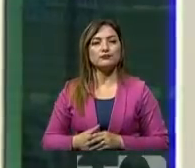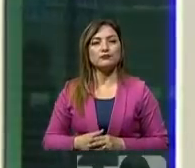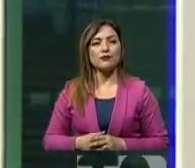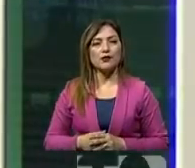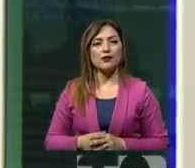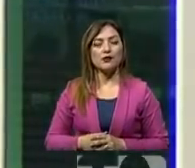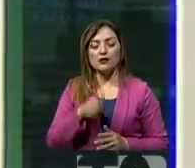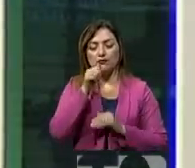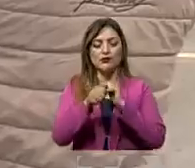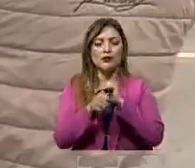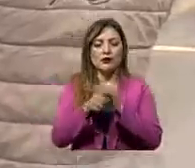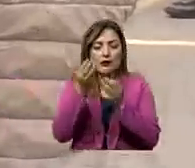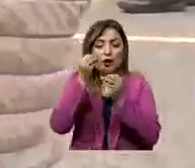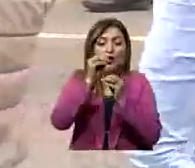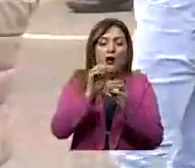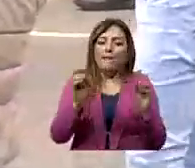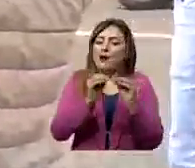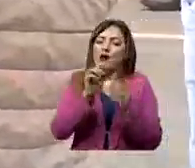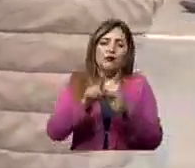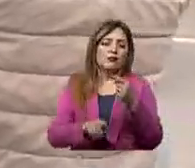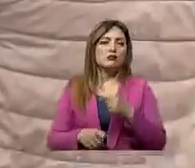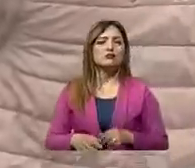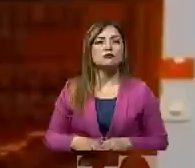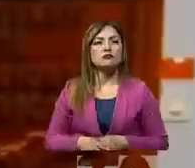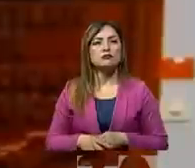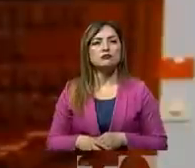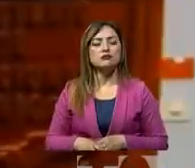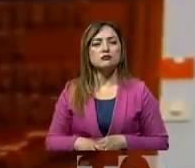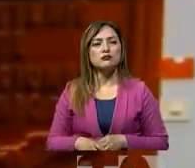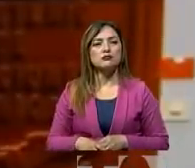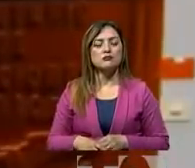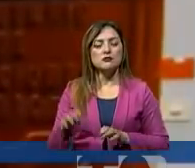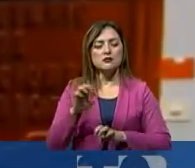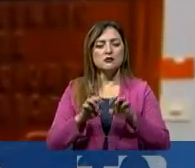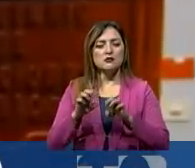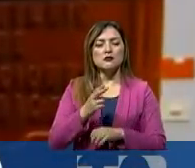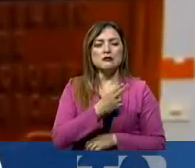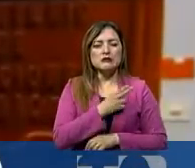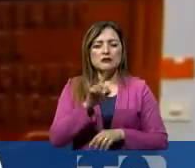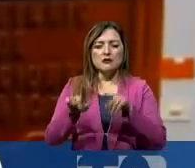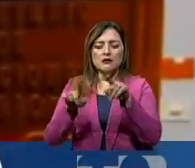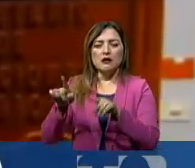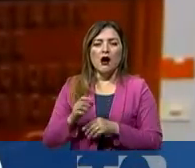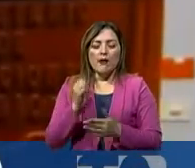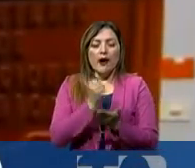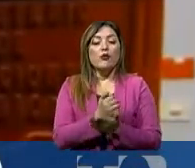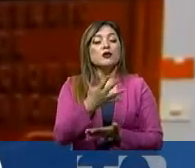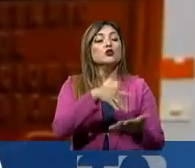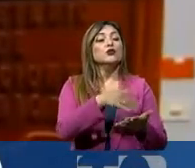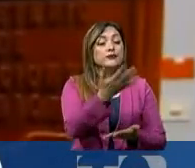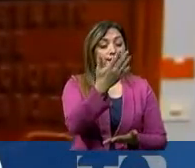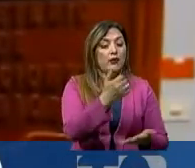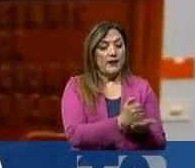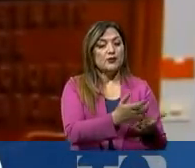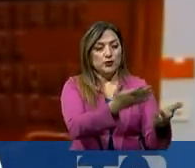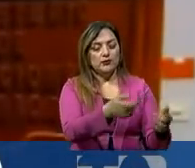el carácter de reservado, aún no se conocen mayores detalles. Estuvimos identificando universidades que se quedaban con los pasaportes de